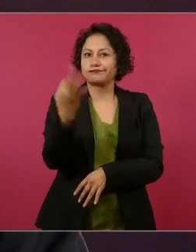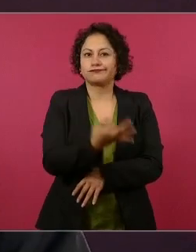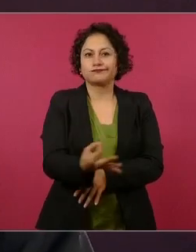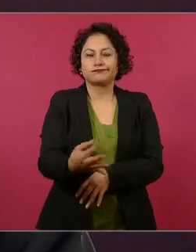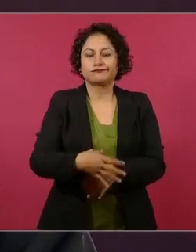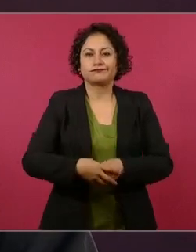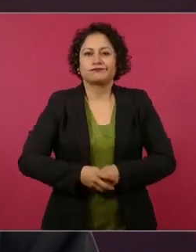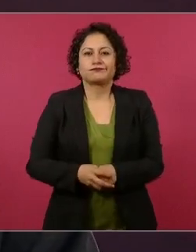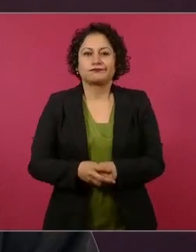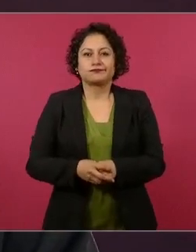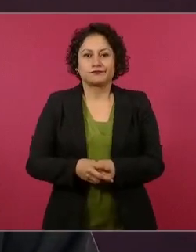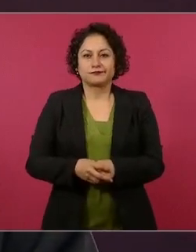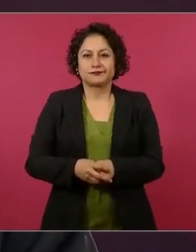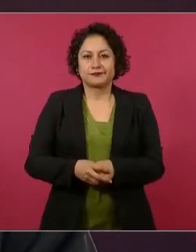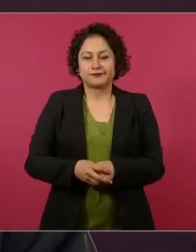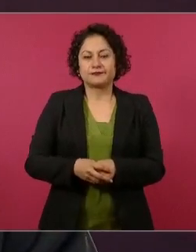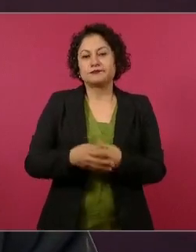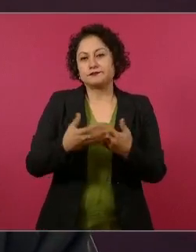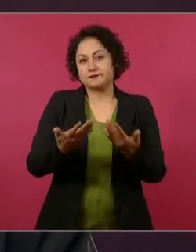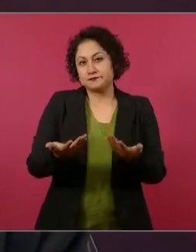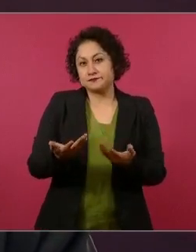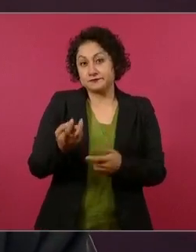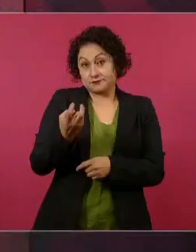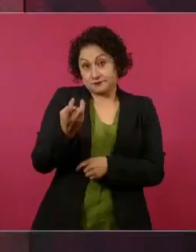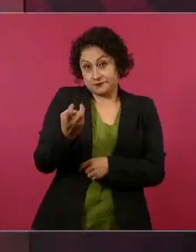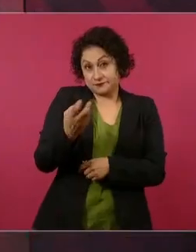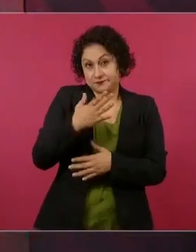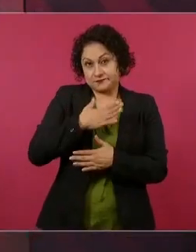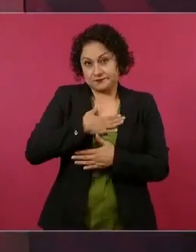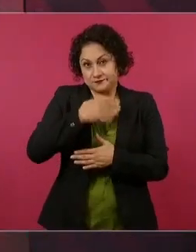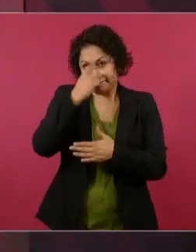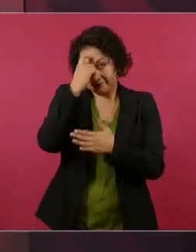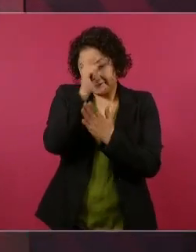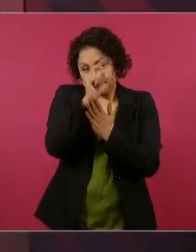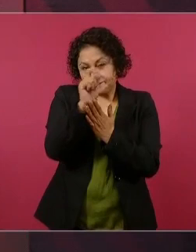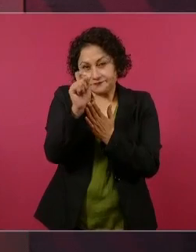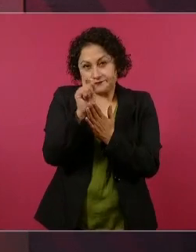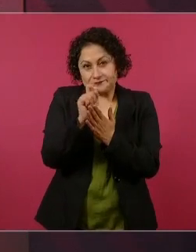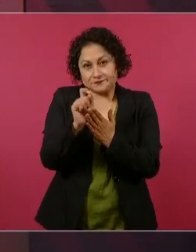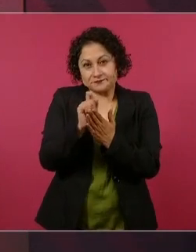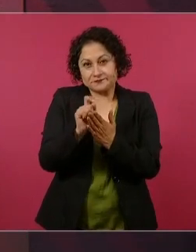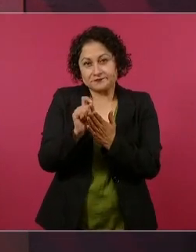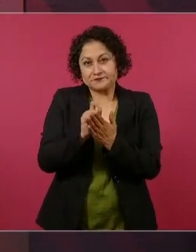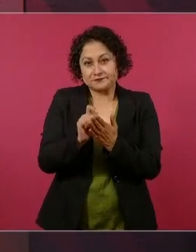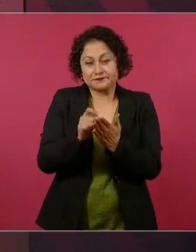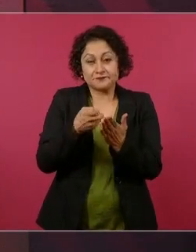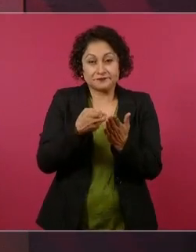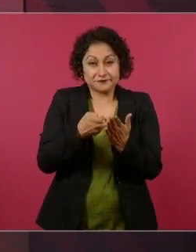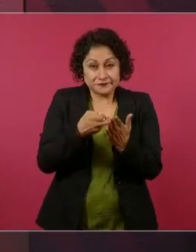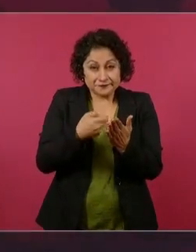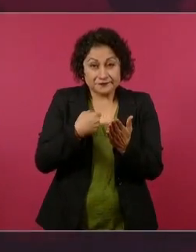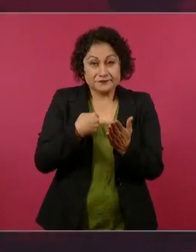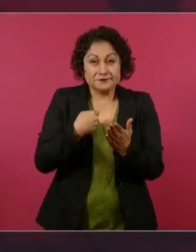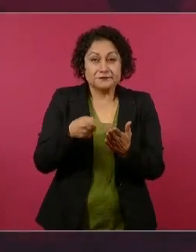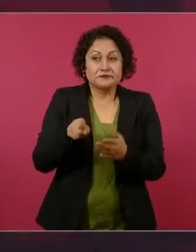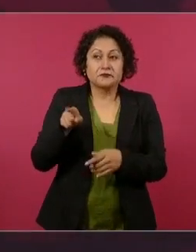con el guapaque. Entonces tengo todo eso para disfrutar, y a